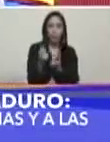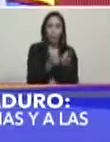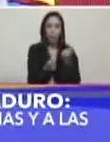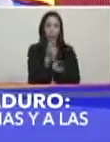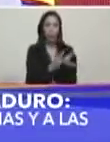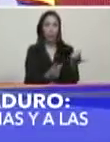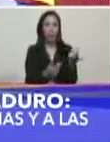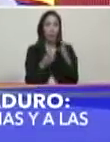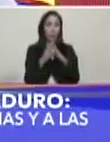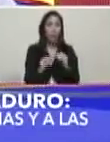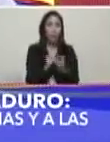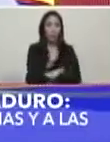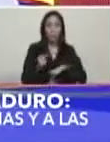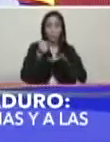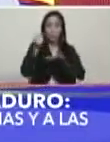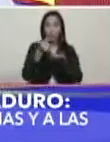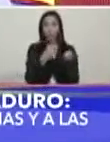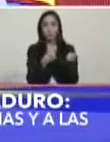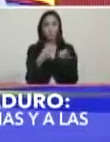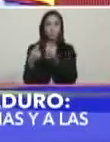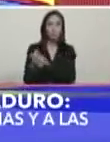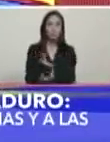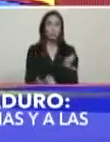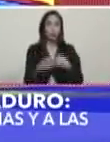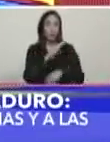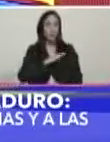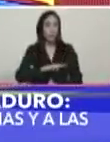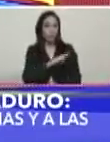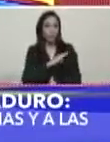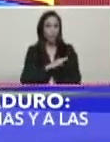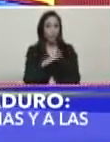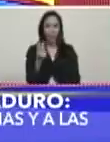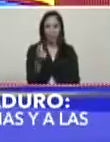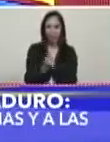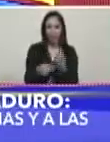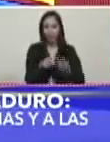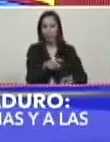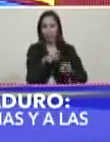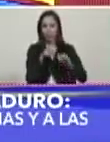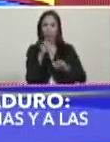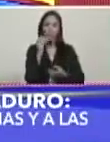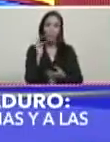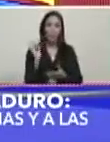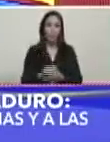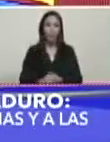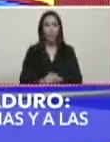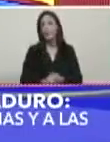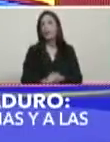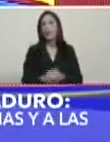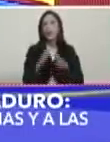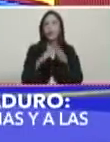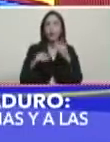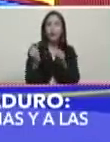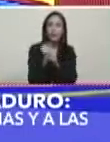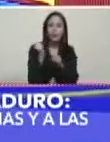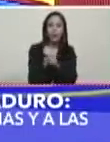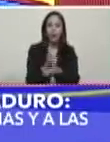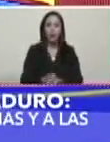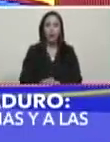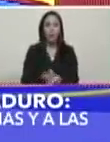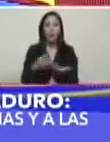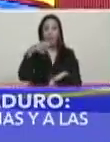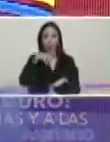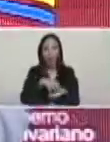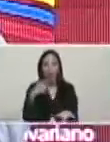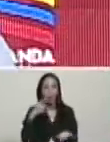a través de los bonos, a través de las misiones, cuidar el ingreso, a través de la acción directa del Estado, a través